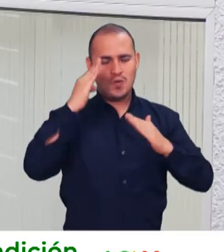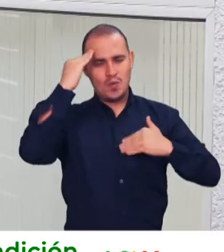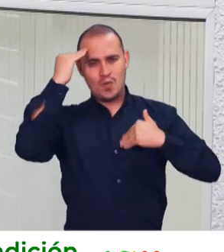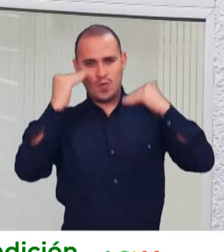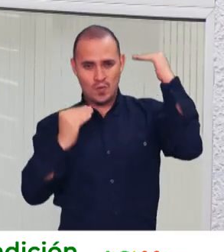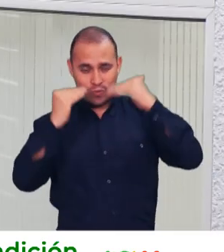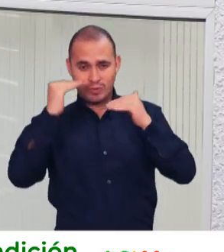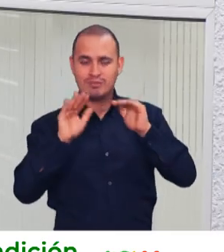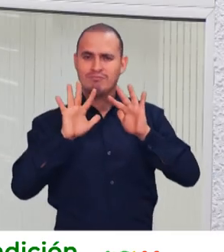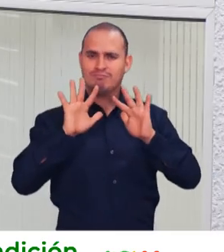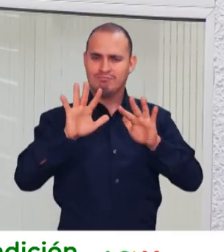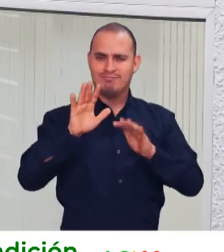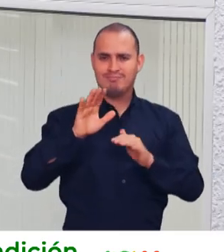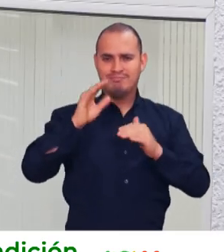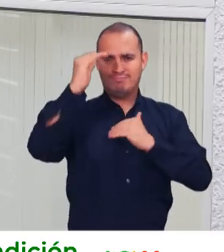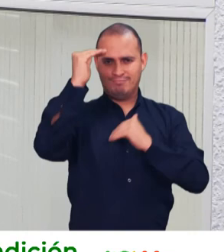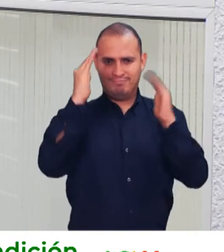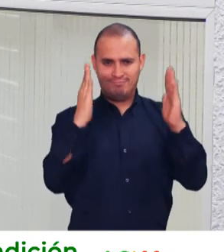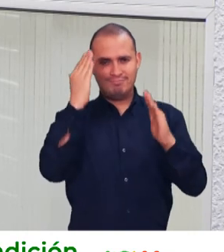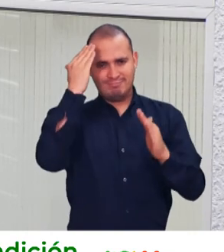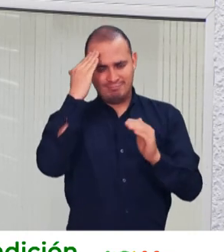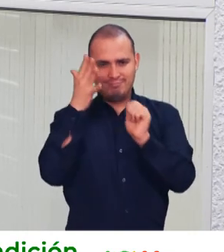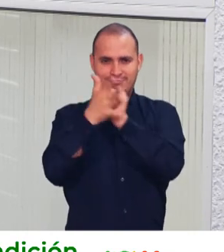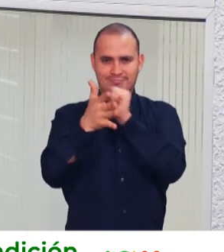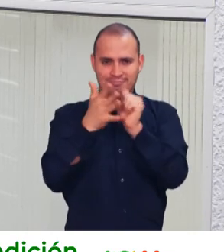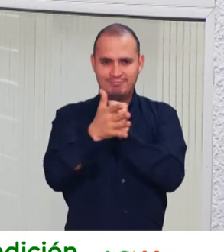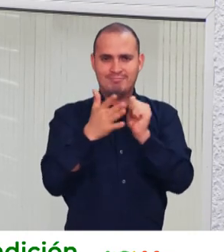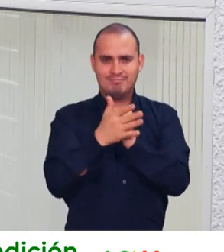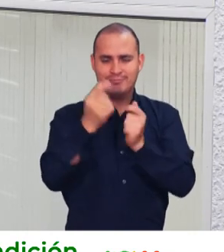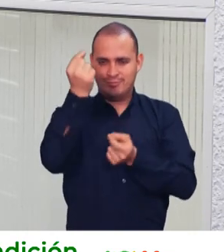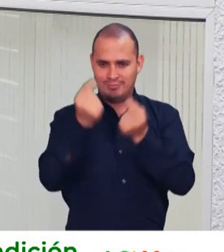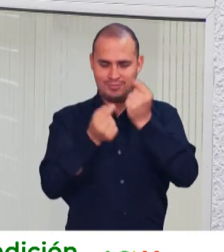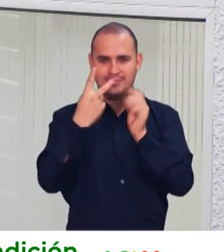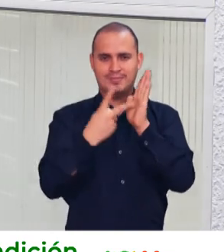Desarrollo y Competitividad en el marco de nuestra rendición de